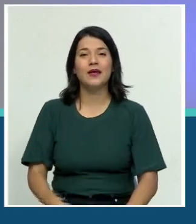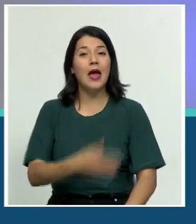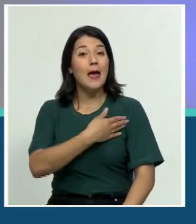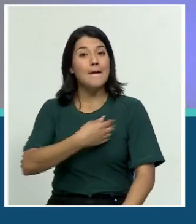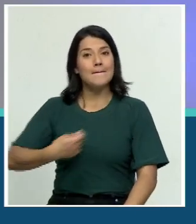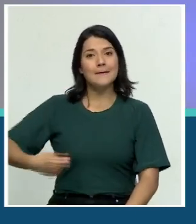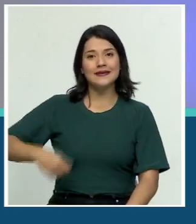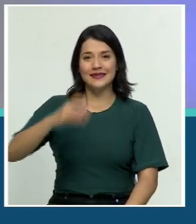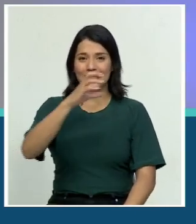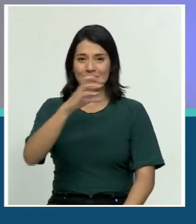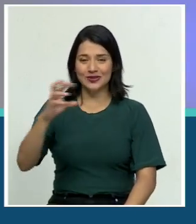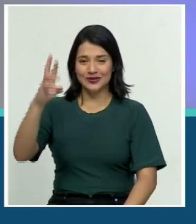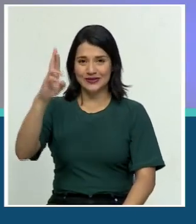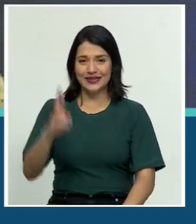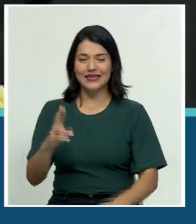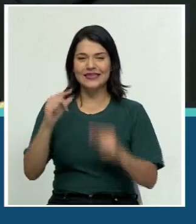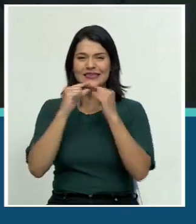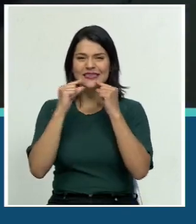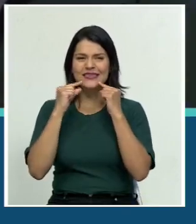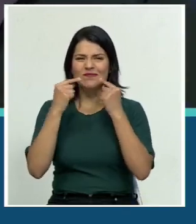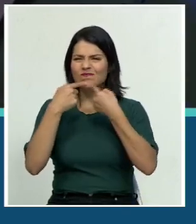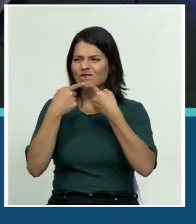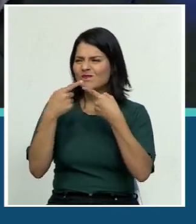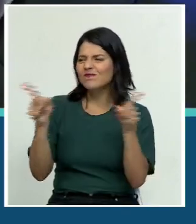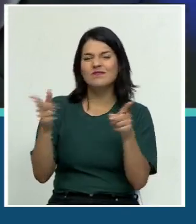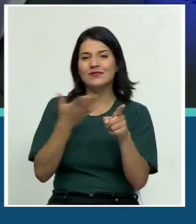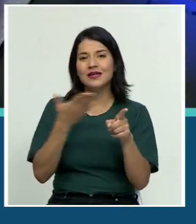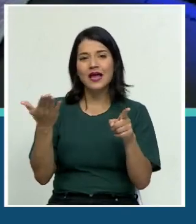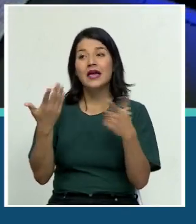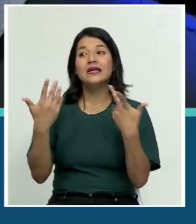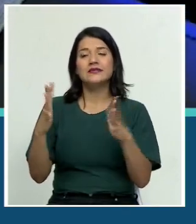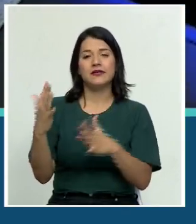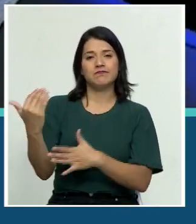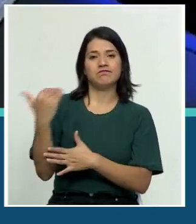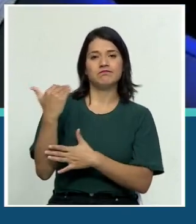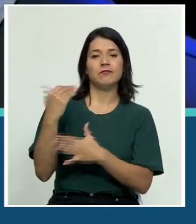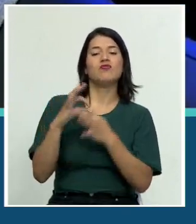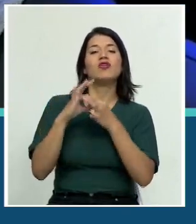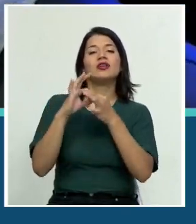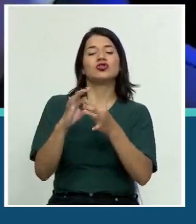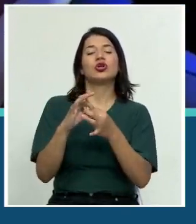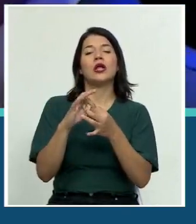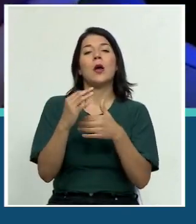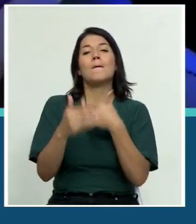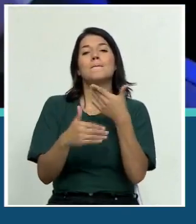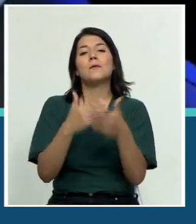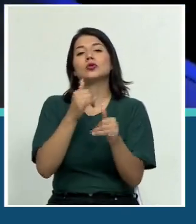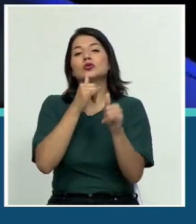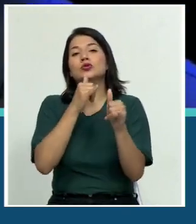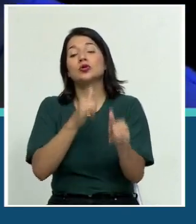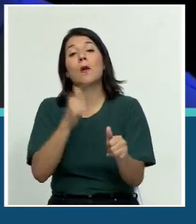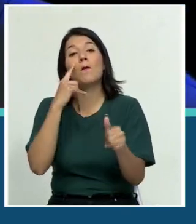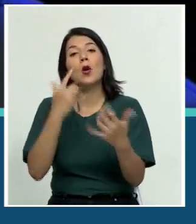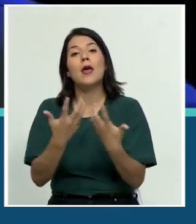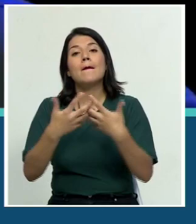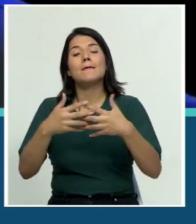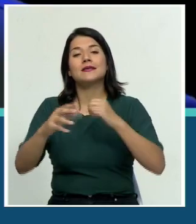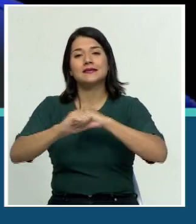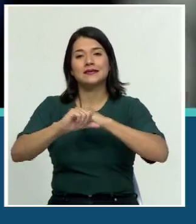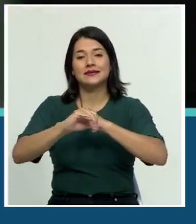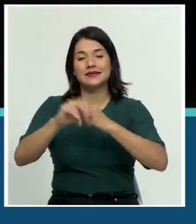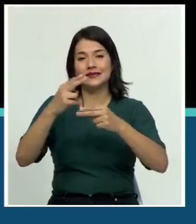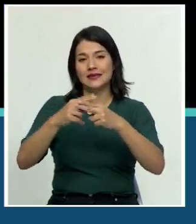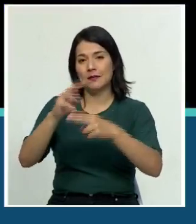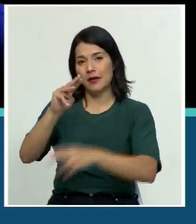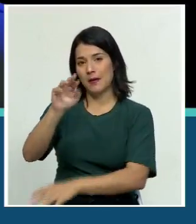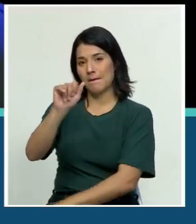la República, Rodrigo Chávez, confirmó que ya fue notificado sobre el trámite de una demanda de la agencia de publicidad Madison